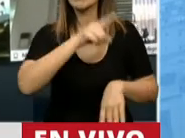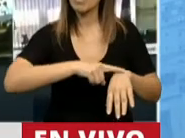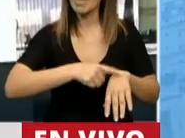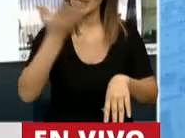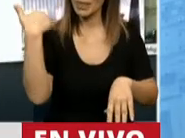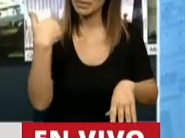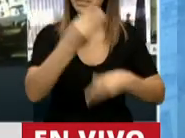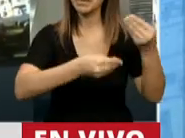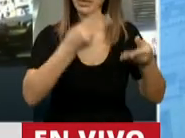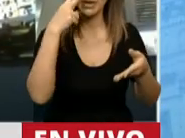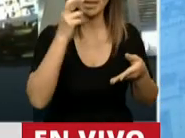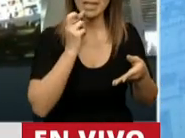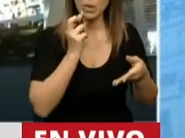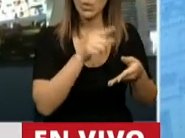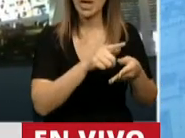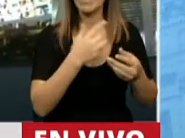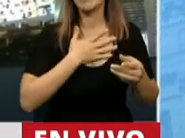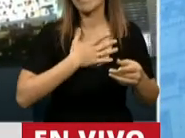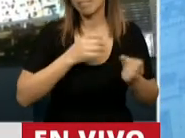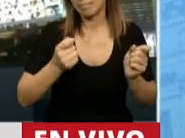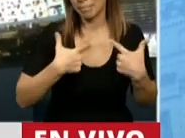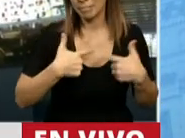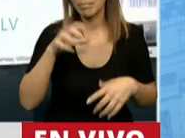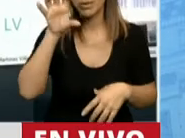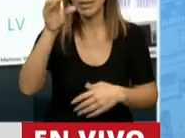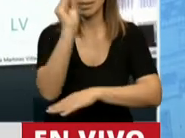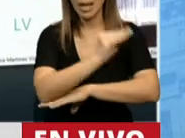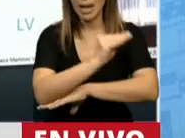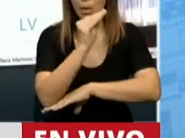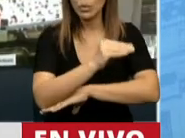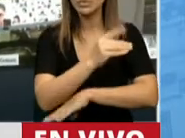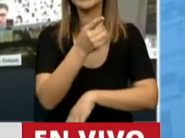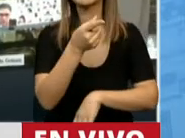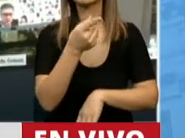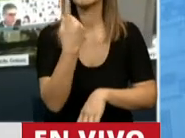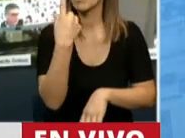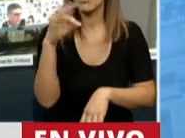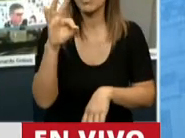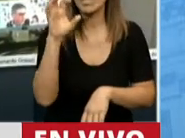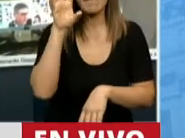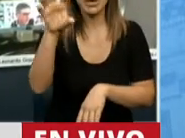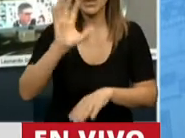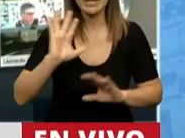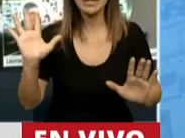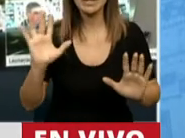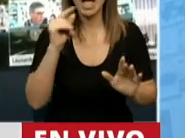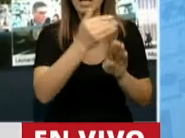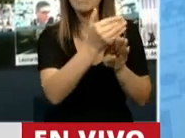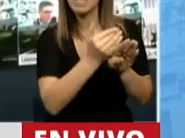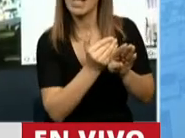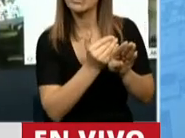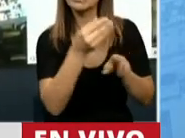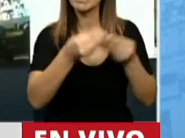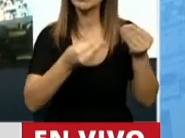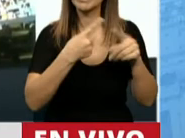sucedió que, concretamente en el caso de nuestra jurisdicción, fue la única a la cual se le disminuyó el